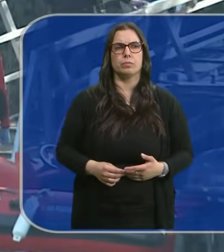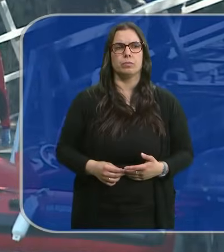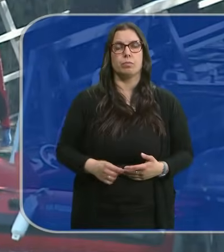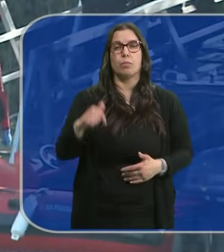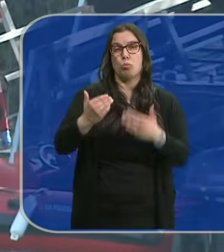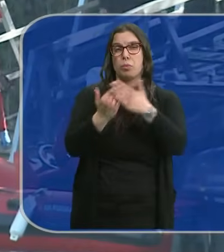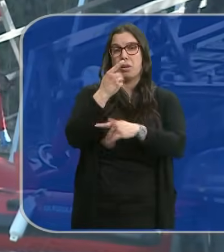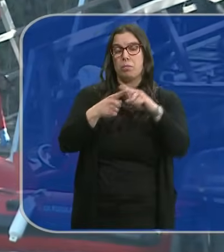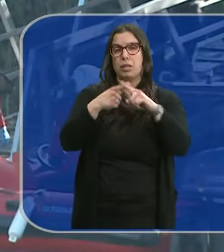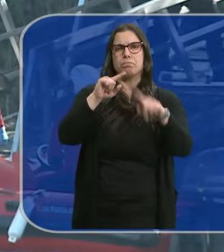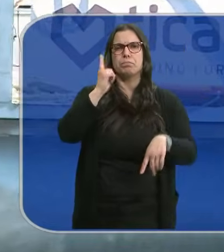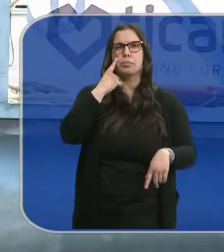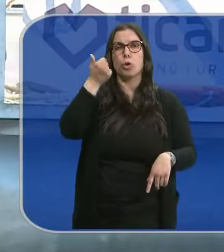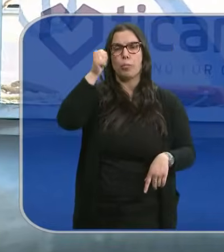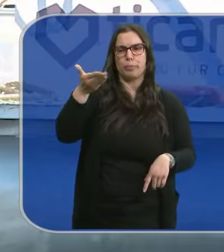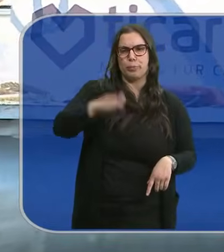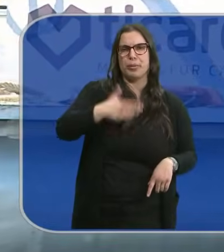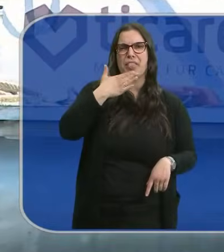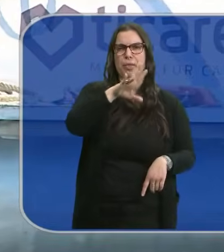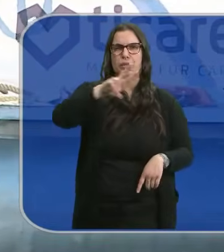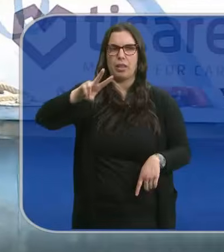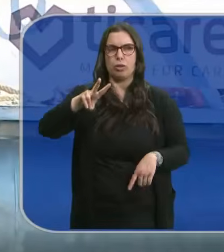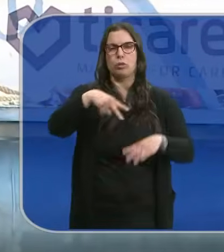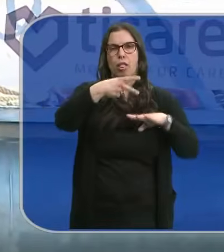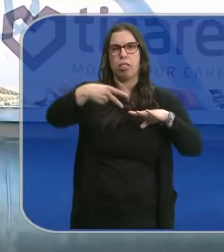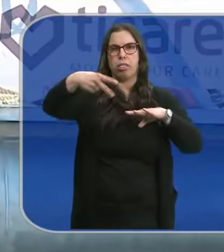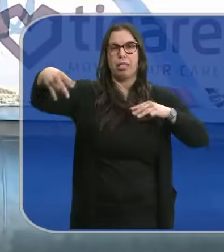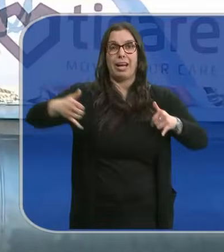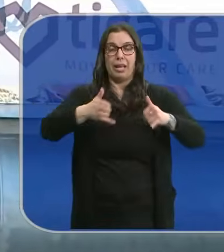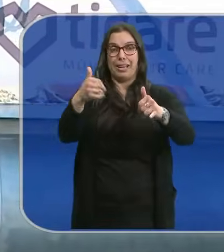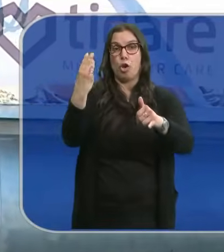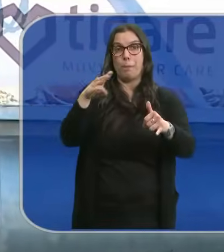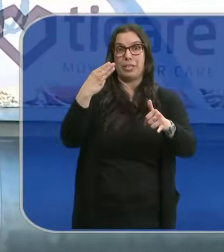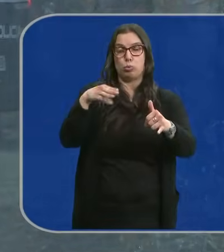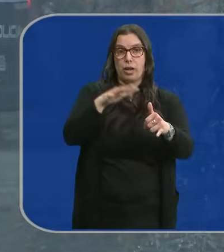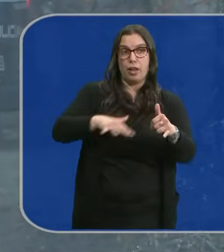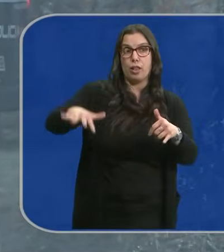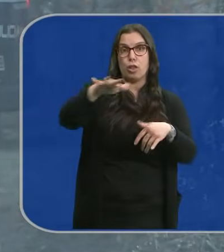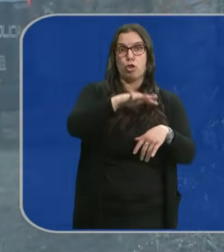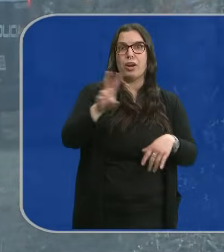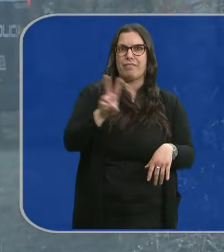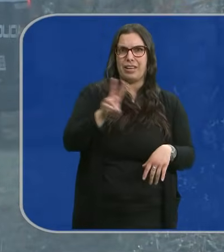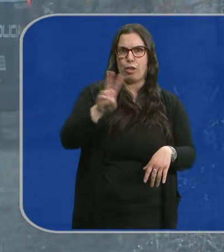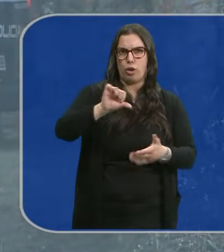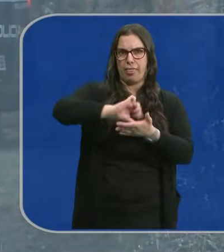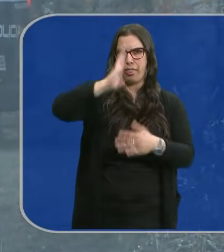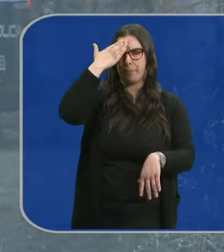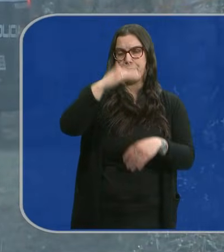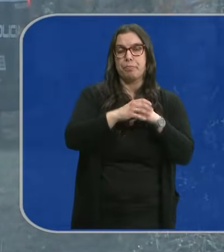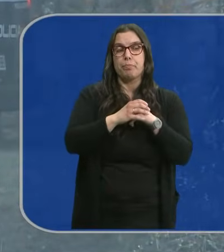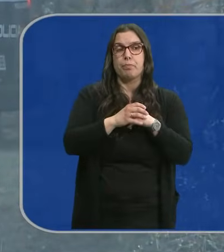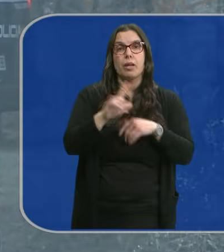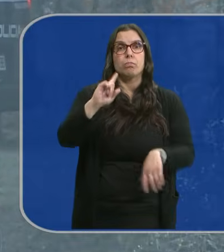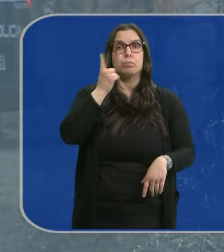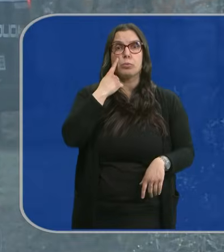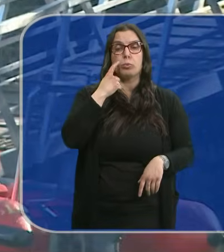A media mañana ha aparecido el cadáver de un hombre de 52 años flotando en el agua del río Pisuerga a su paso por Valladolid capital. El cuerpo